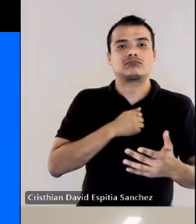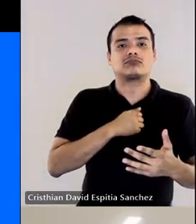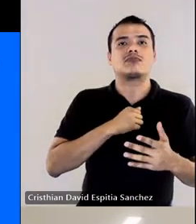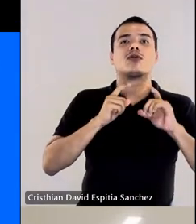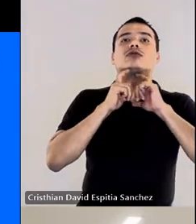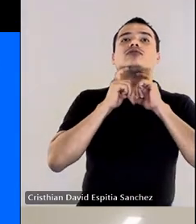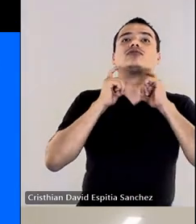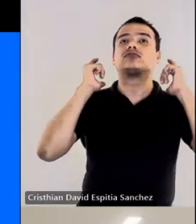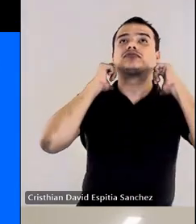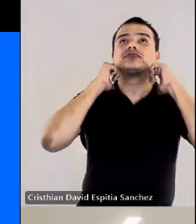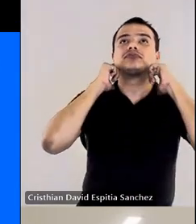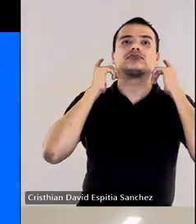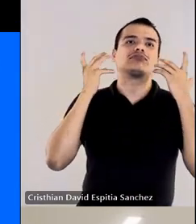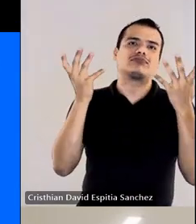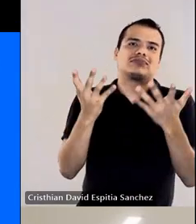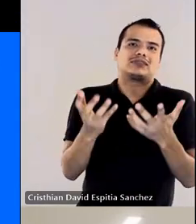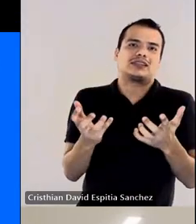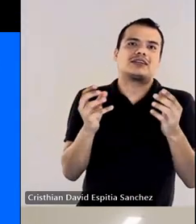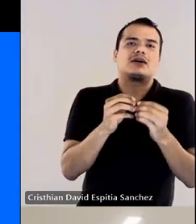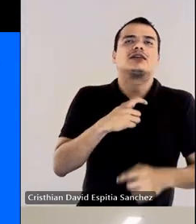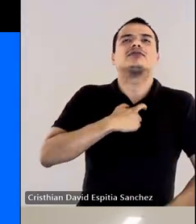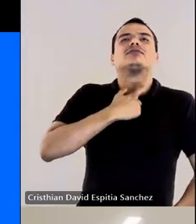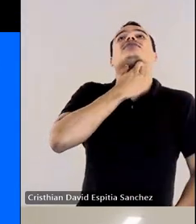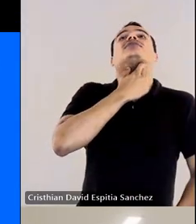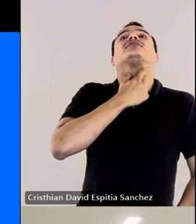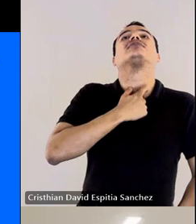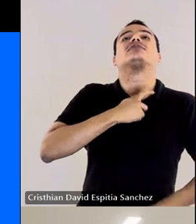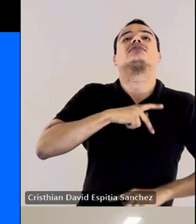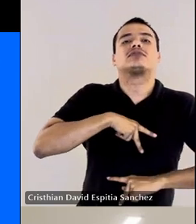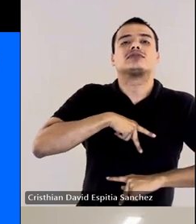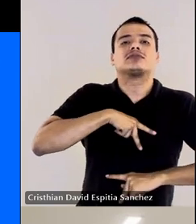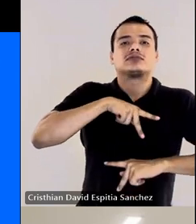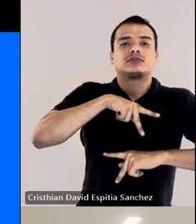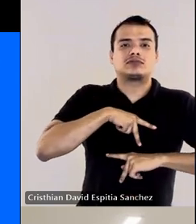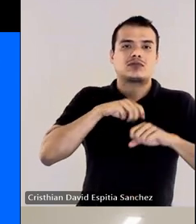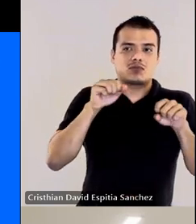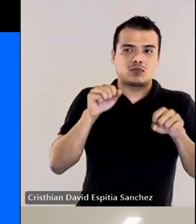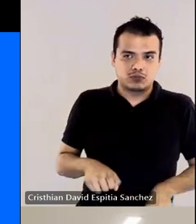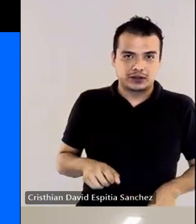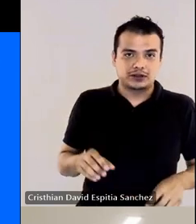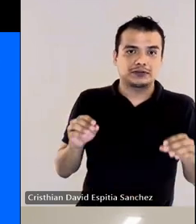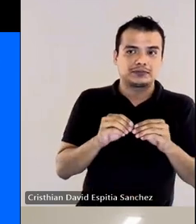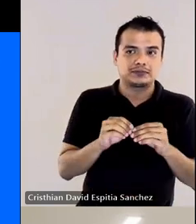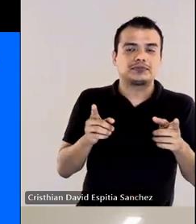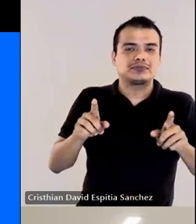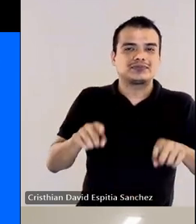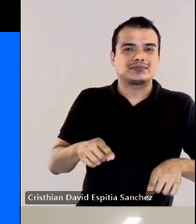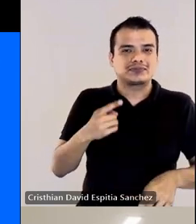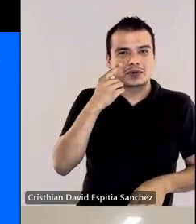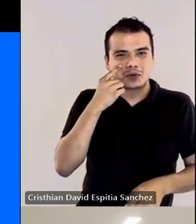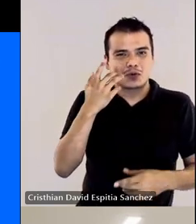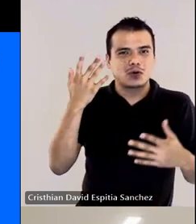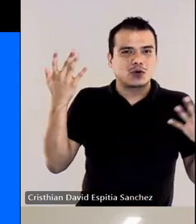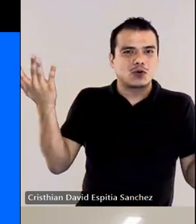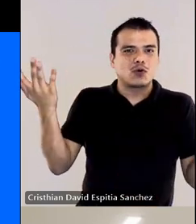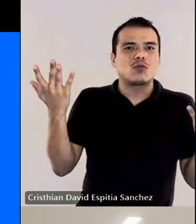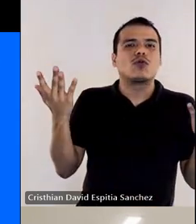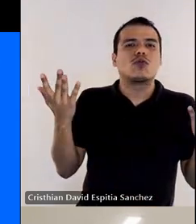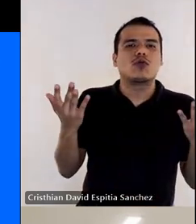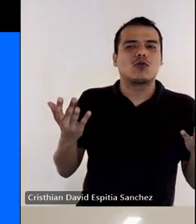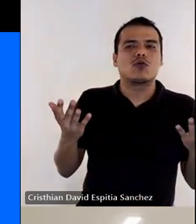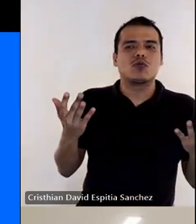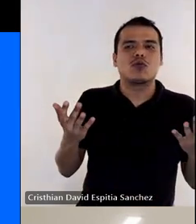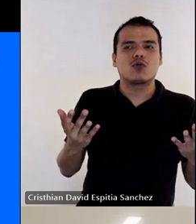ojalá sea con un respirador o una mascarilla aislante. Vigilar el tema de la circulación, que es todo el tema del control